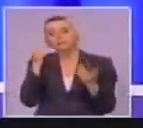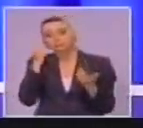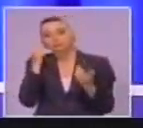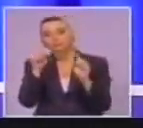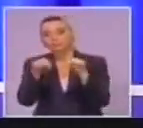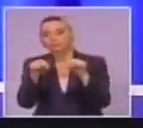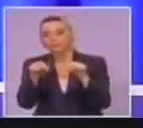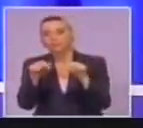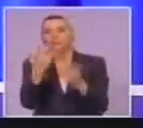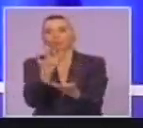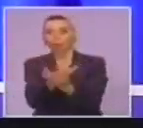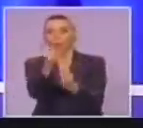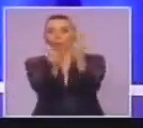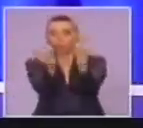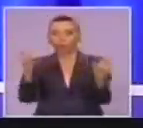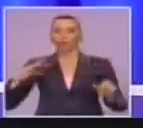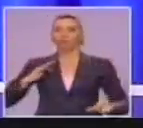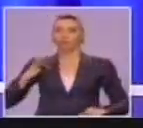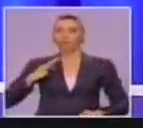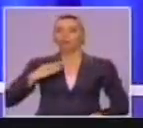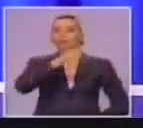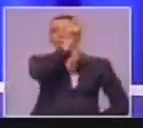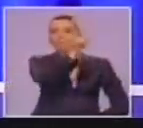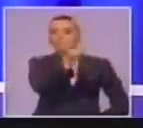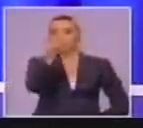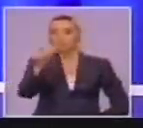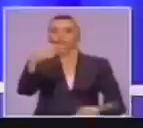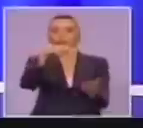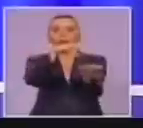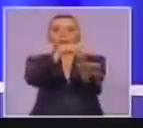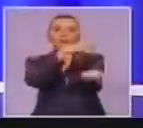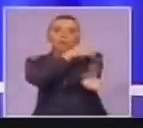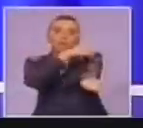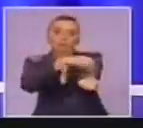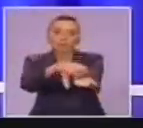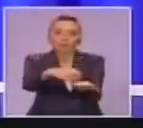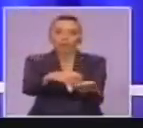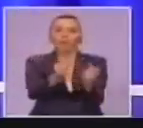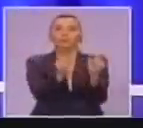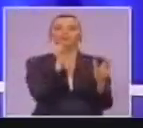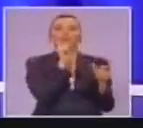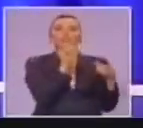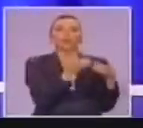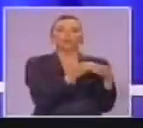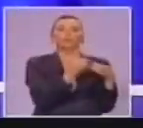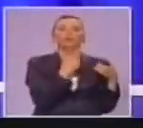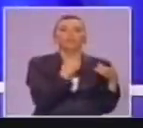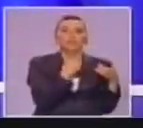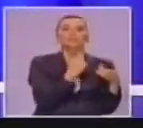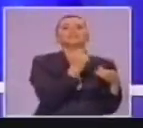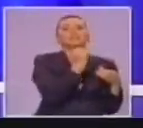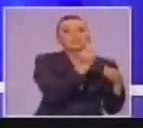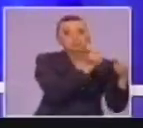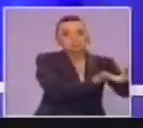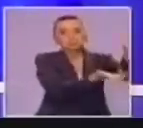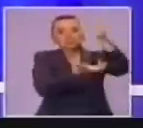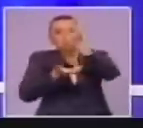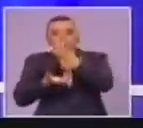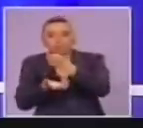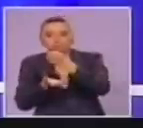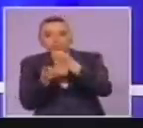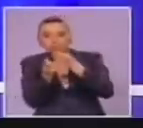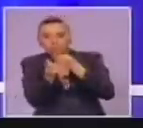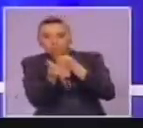acá ha habido ciudadanos, personas de determinadas regiones, personas que tienen grupos de interés, que entregan recursos. Y por lo tanto,